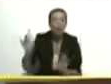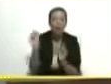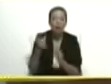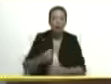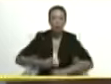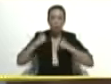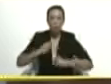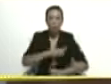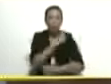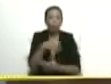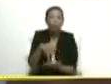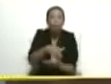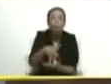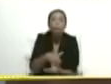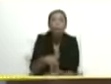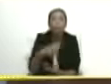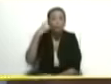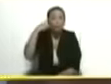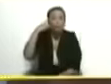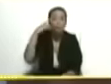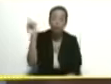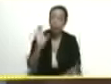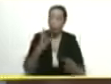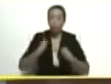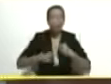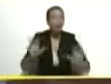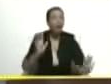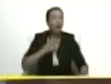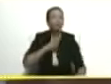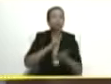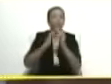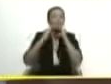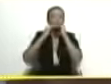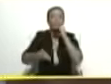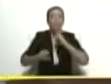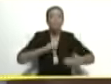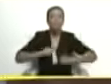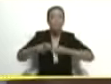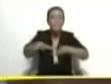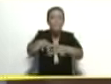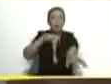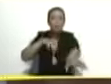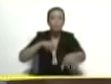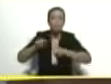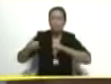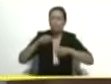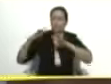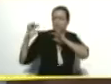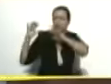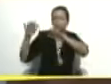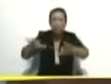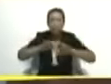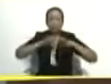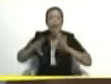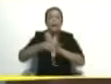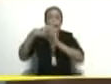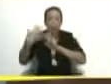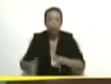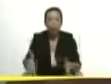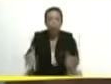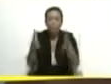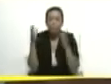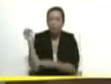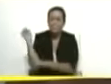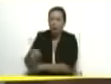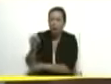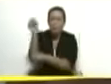nervios de acero, calma y cordura, máxima movilización popular y garantía de victoria,